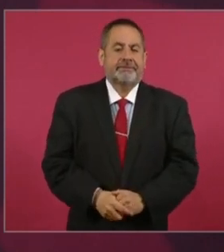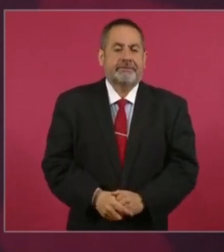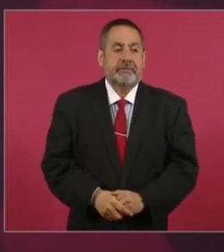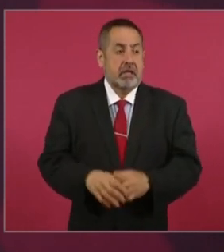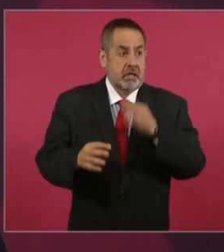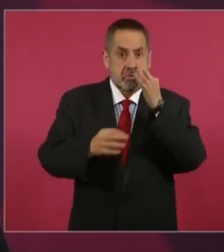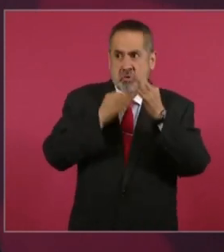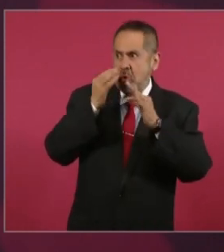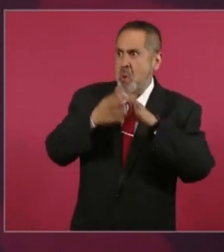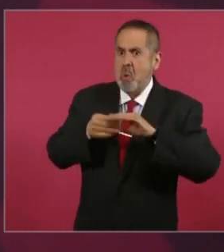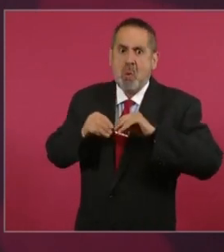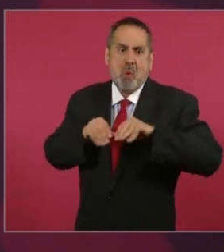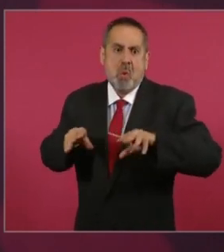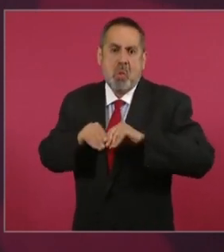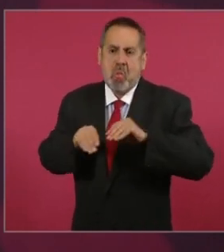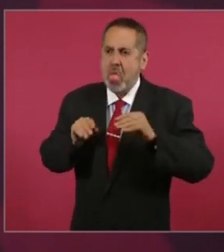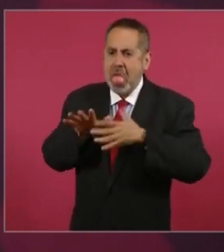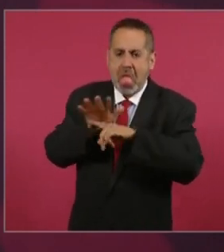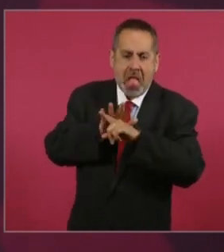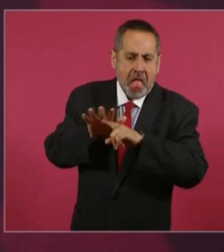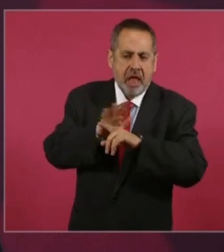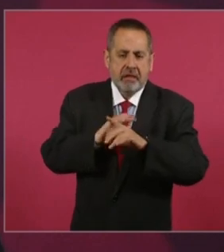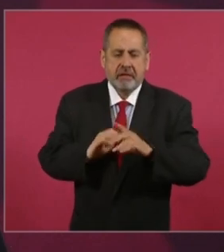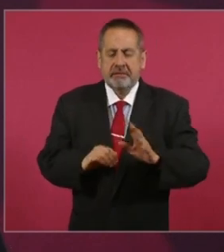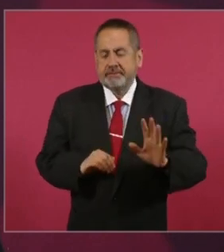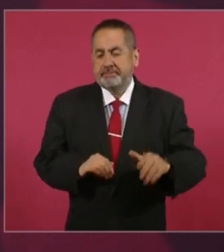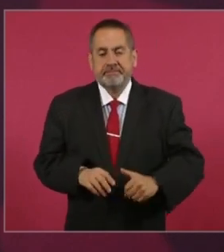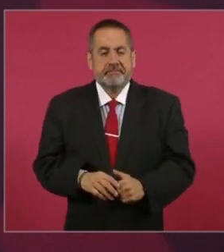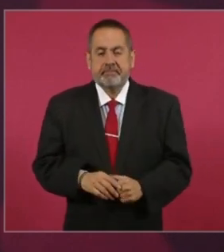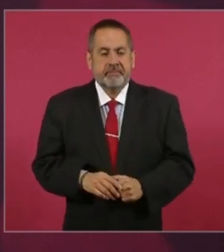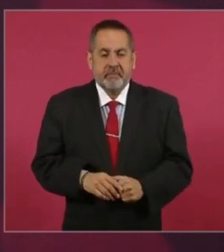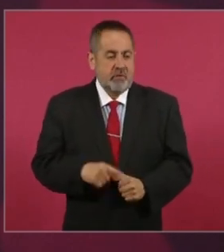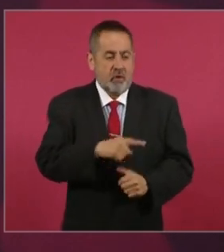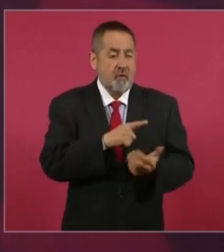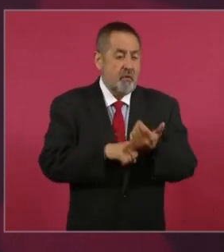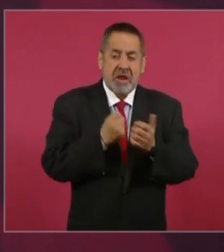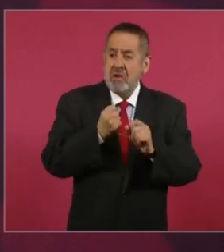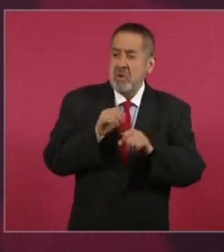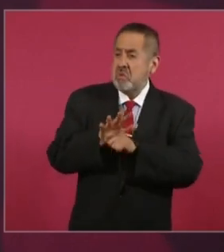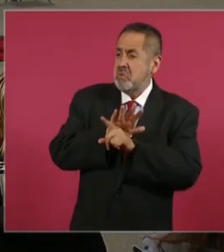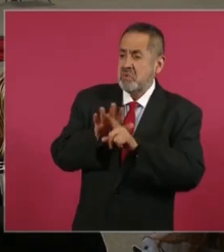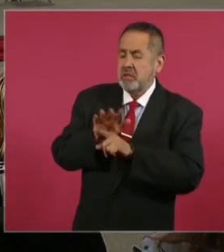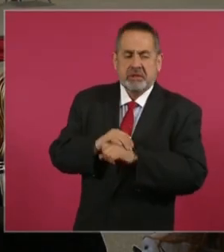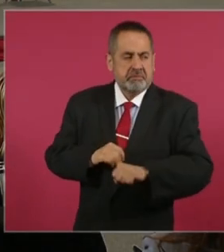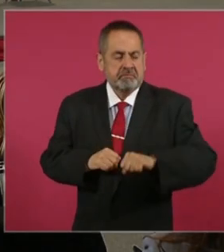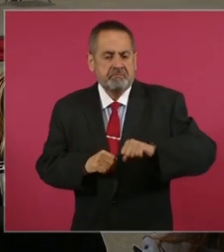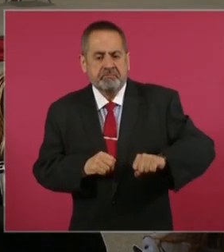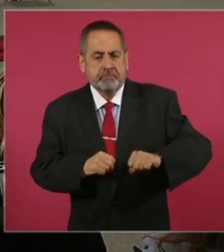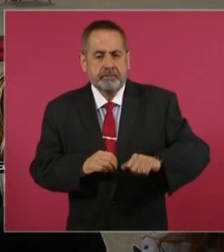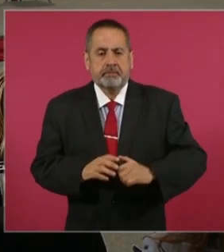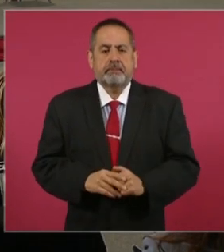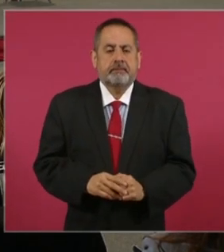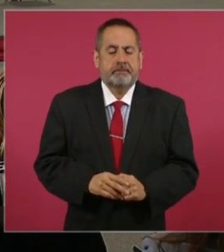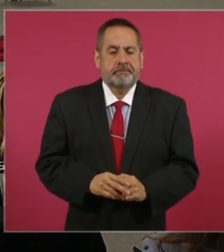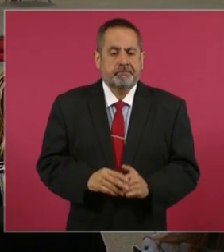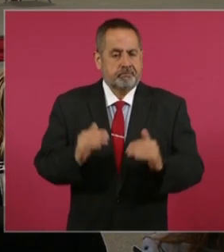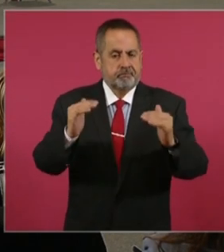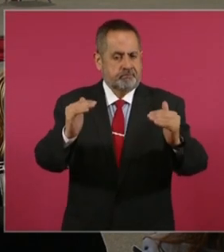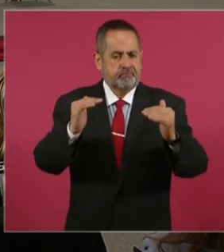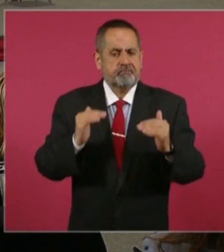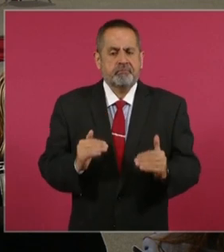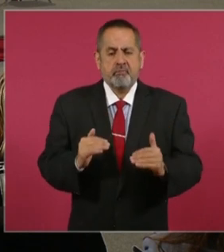campañas de desinformación, por más recias que sean. Pero vamos con la siguiente,